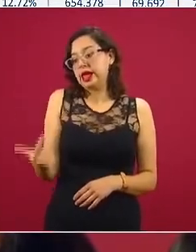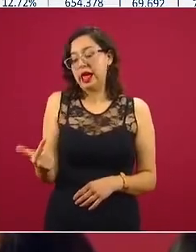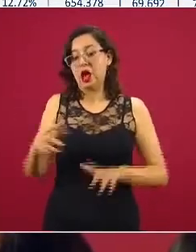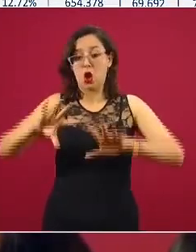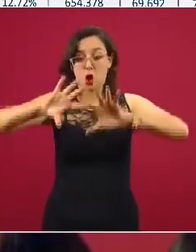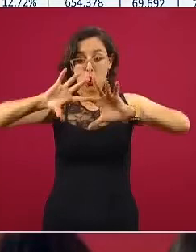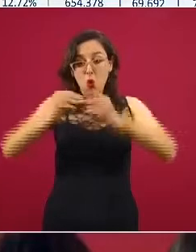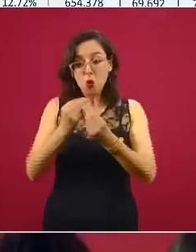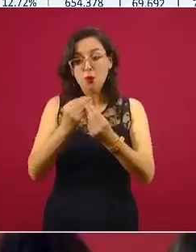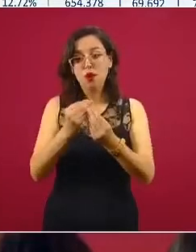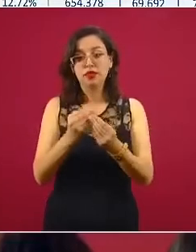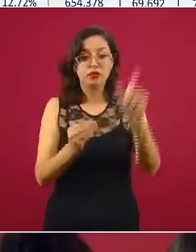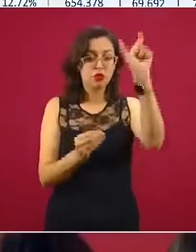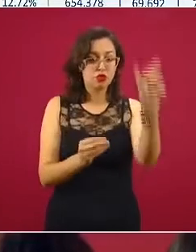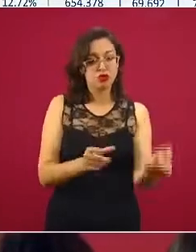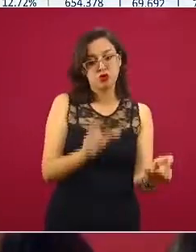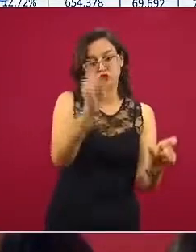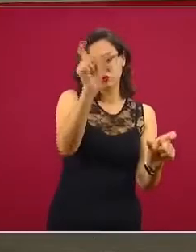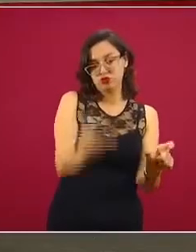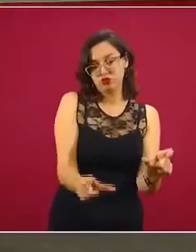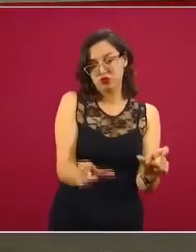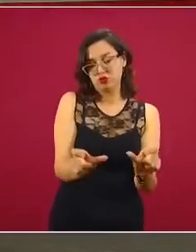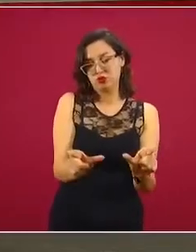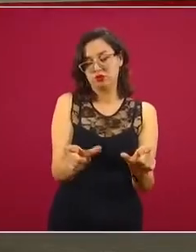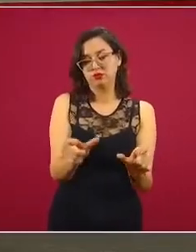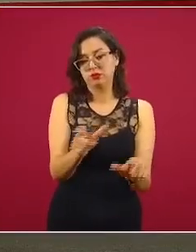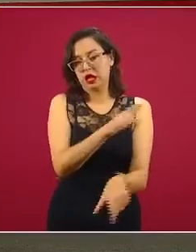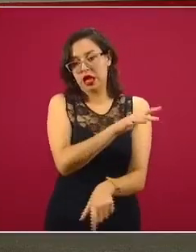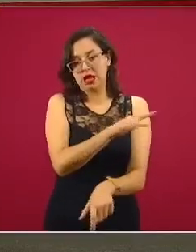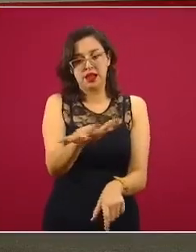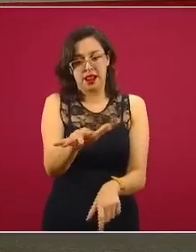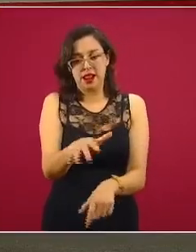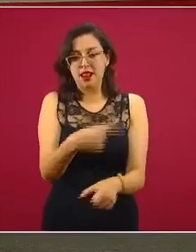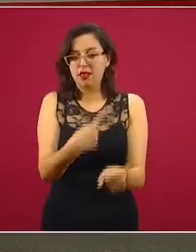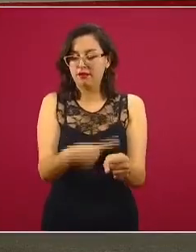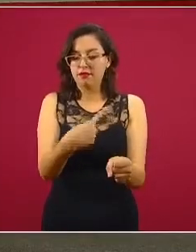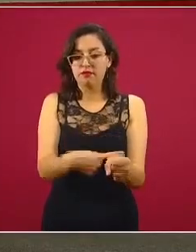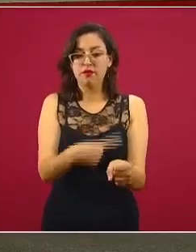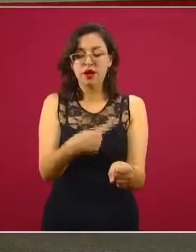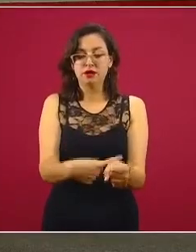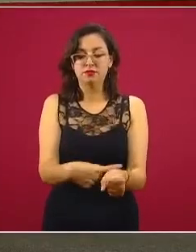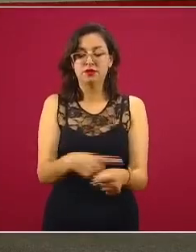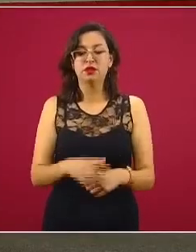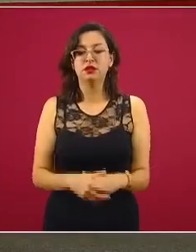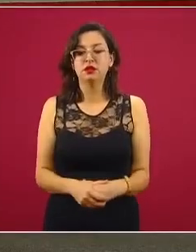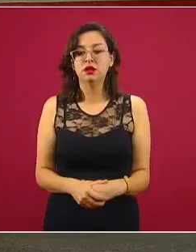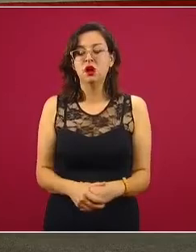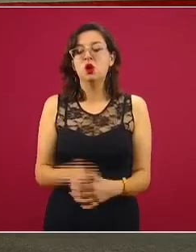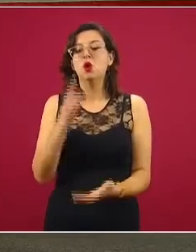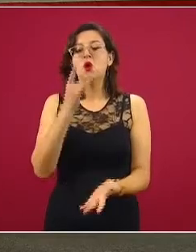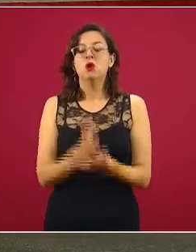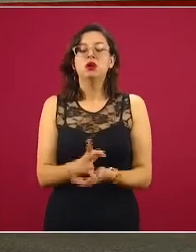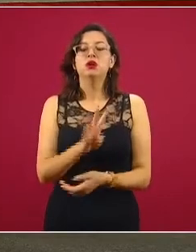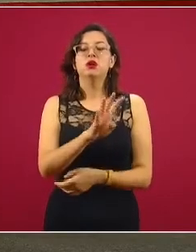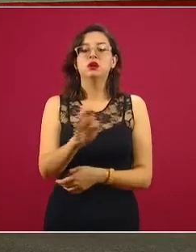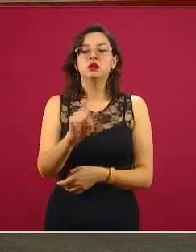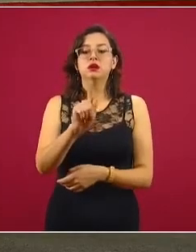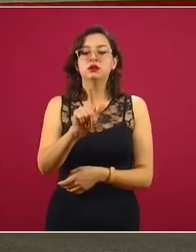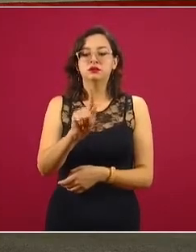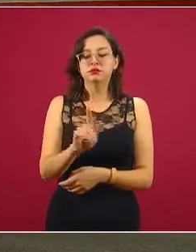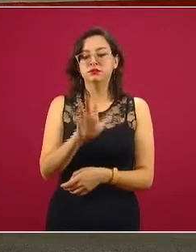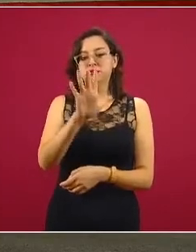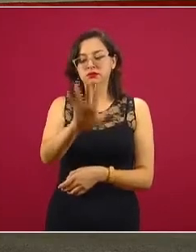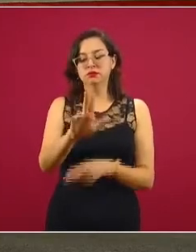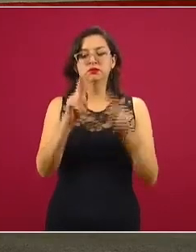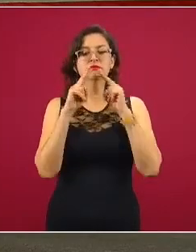al total de estas infecciones respiratorias genéricas. solamente en 475 unidades de salud